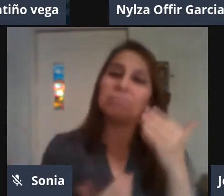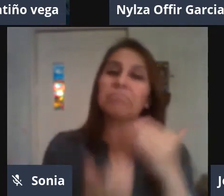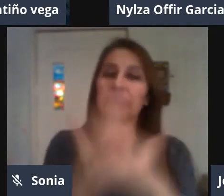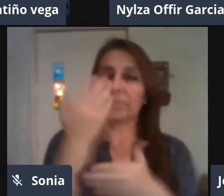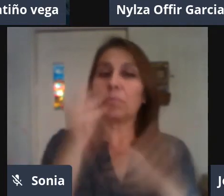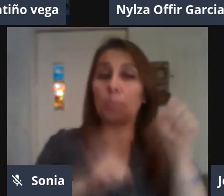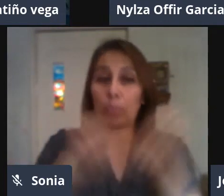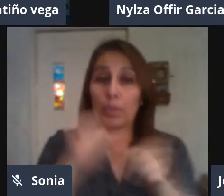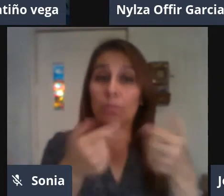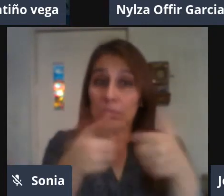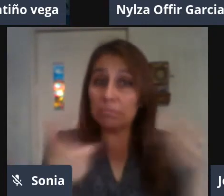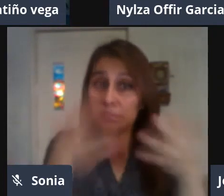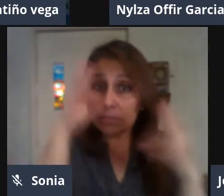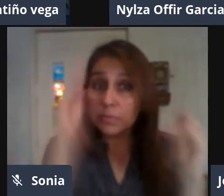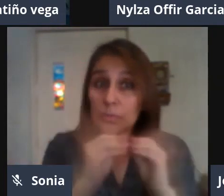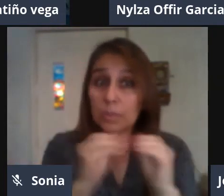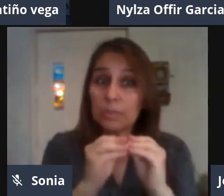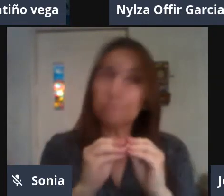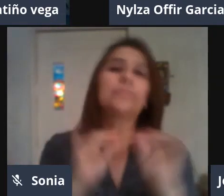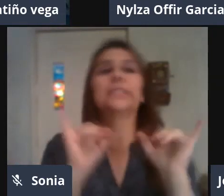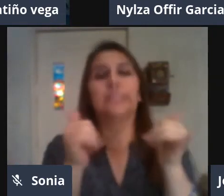de acuerdo